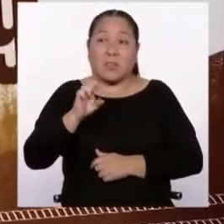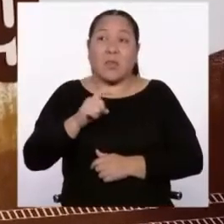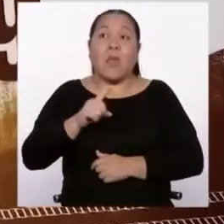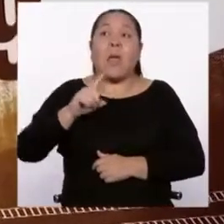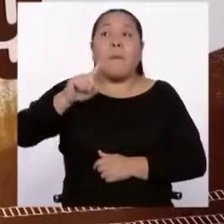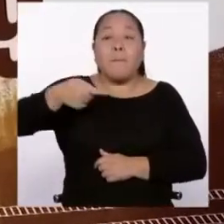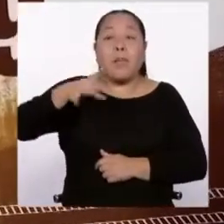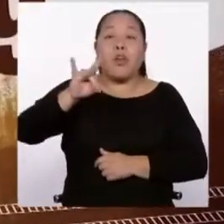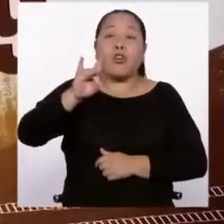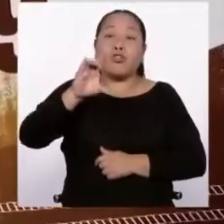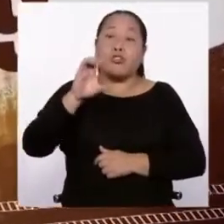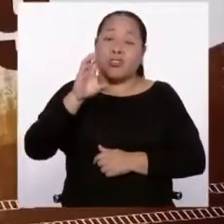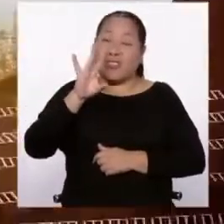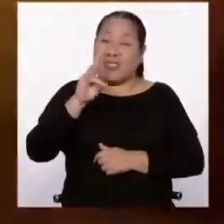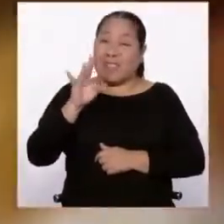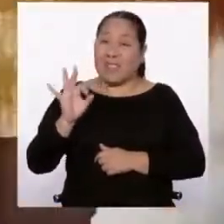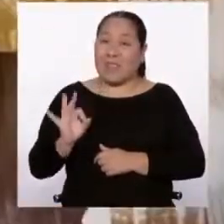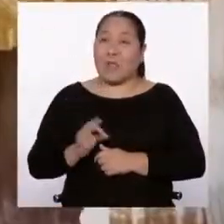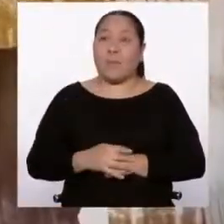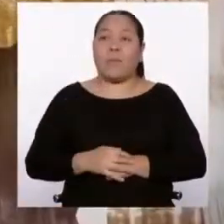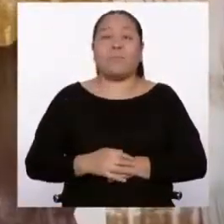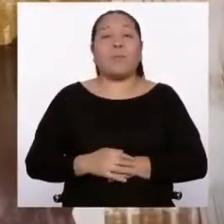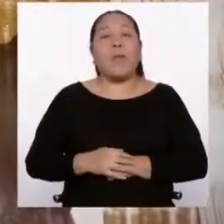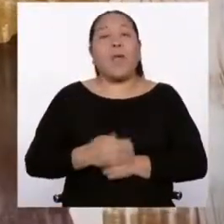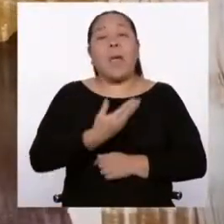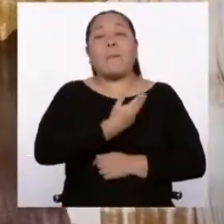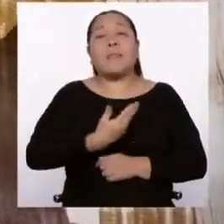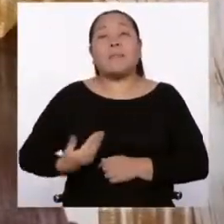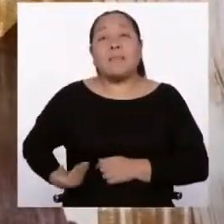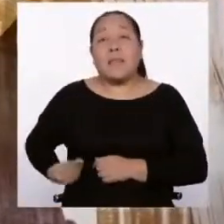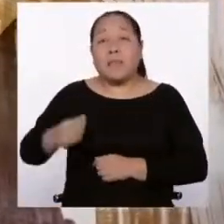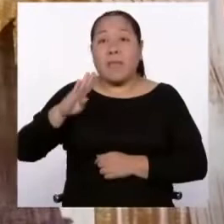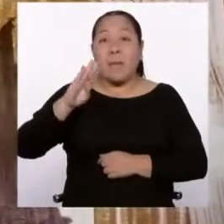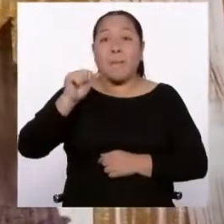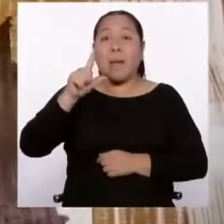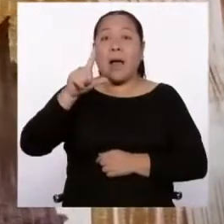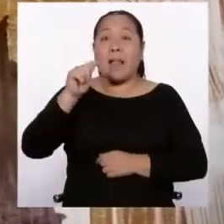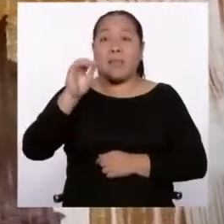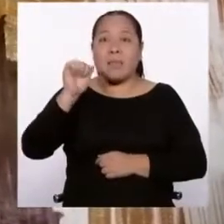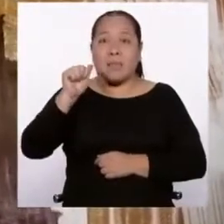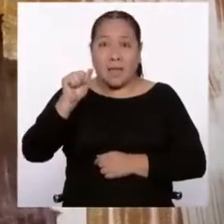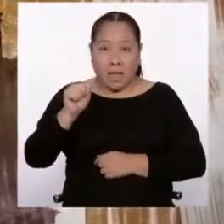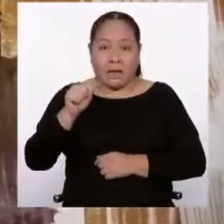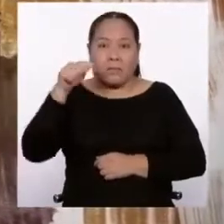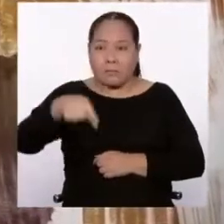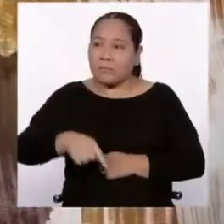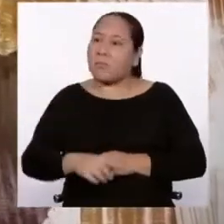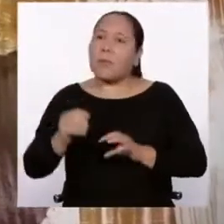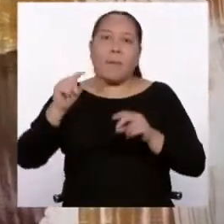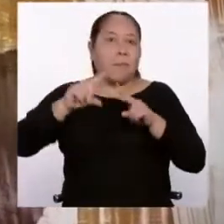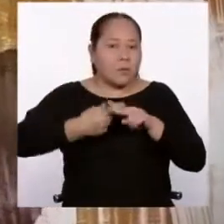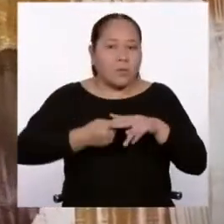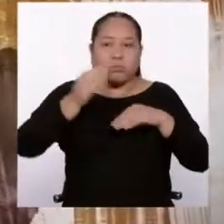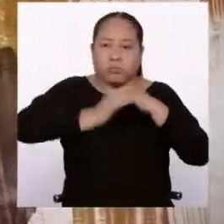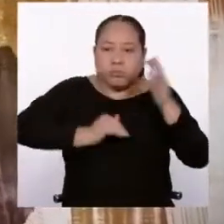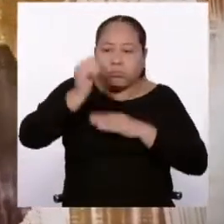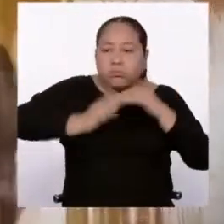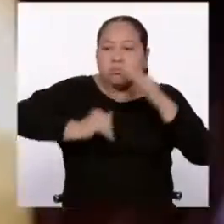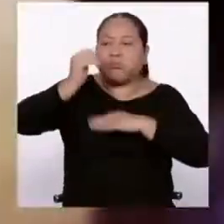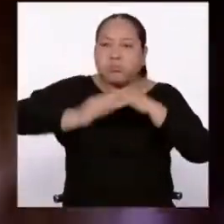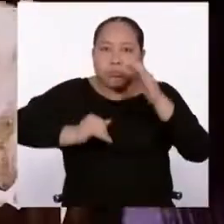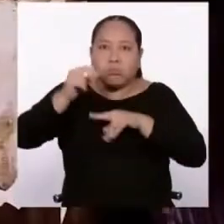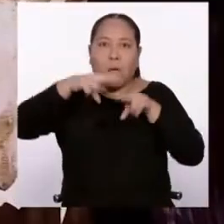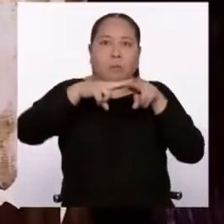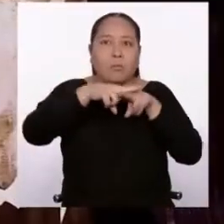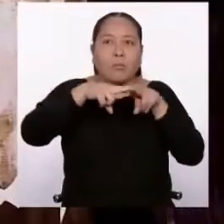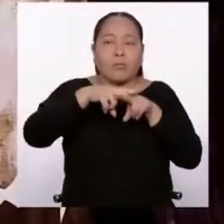1879. El presidente José Balta convirtió al Estado en un verdadero promotor ferroviario. Su joven ministro